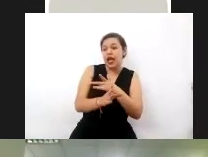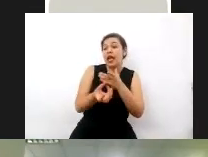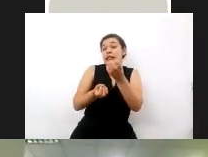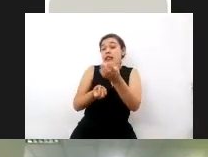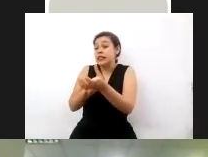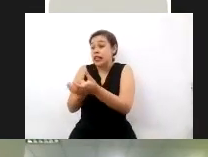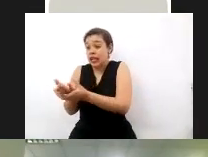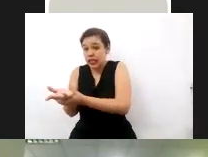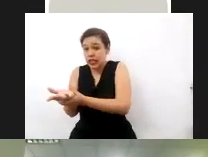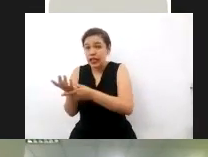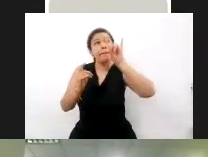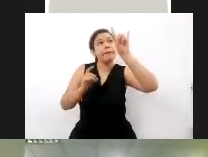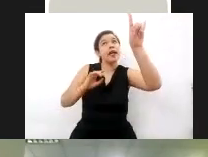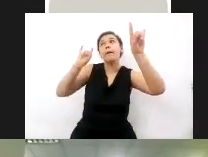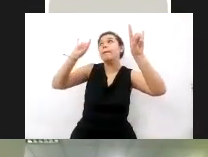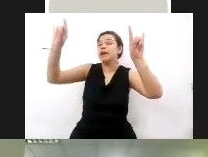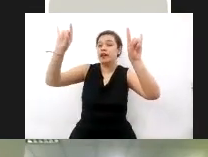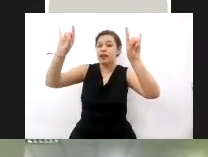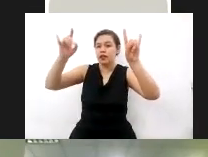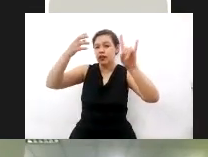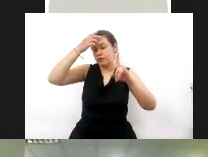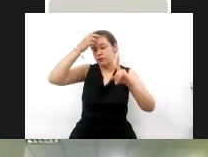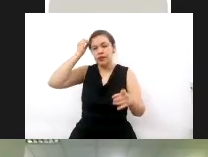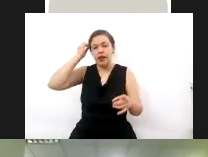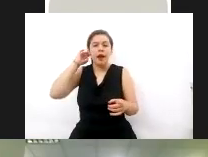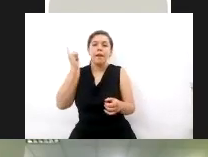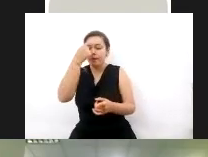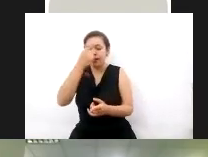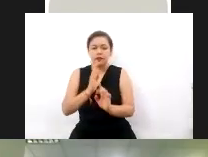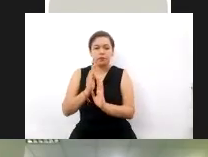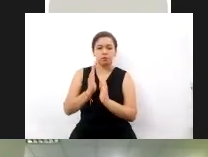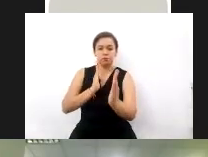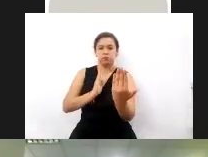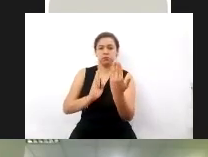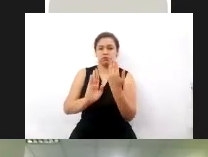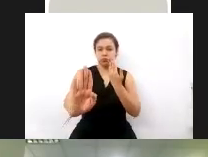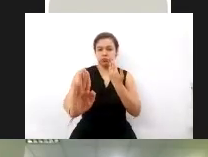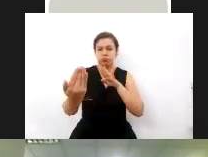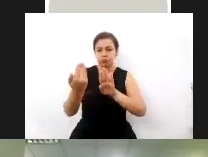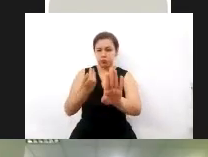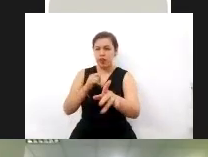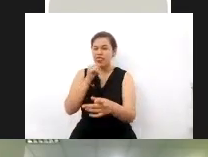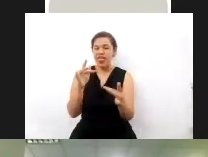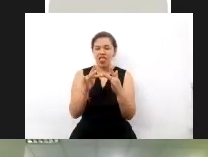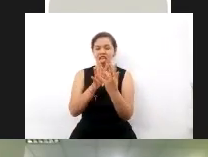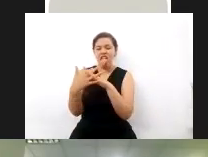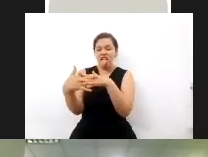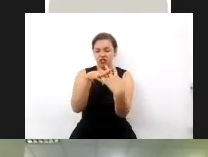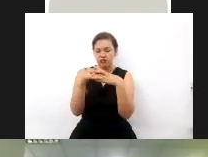de el flujo unidireccional, entrada y salida para que no haya contacto directo